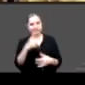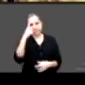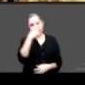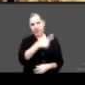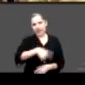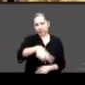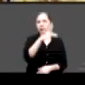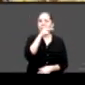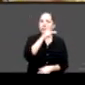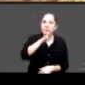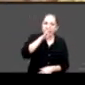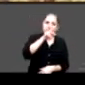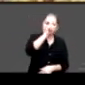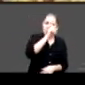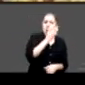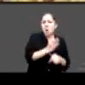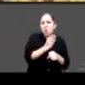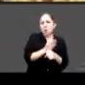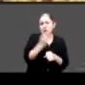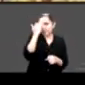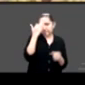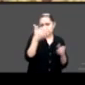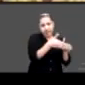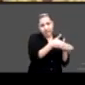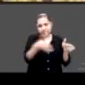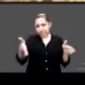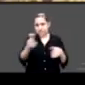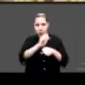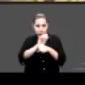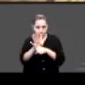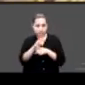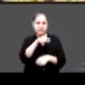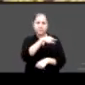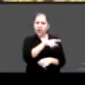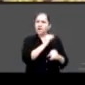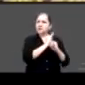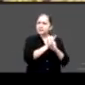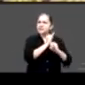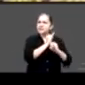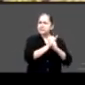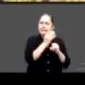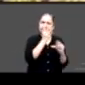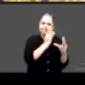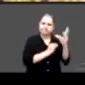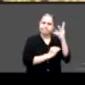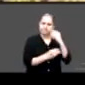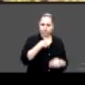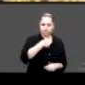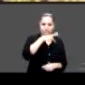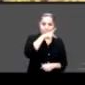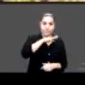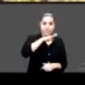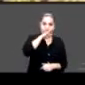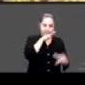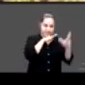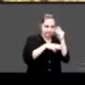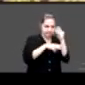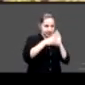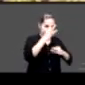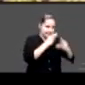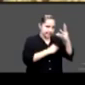la computadora y da toda esta información básica para que padres y madres puedan abordar estos temas de sexualidad con sus hijos e